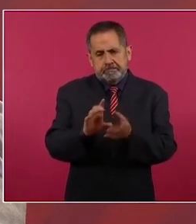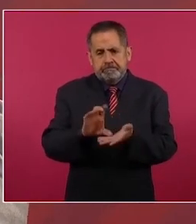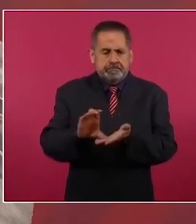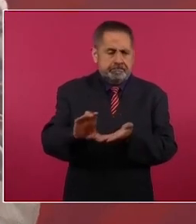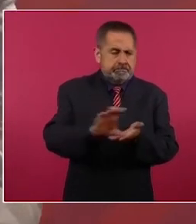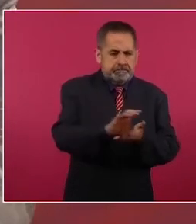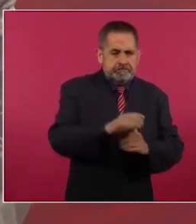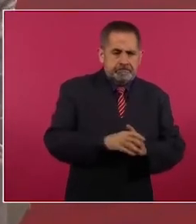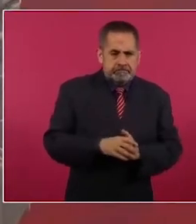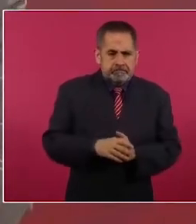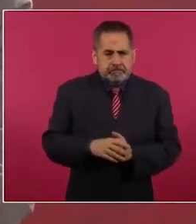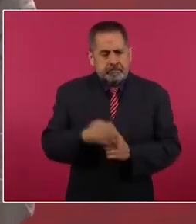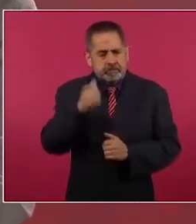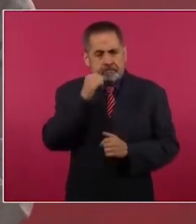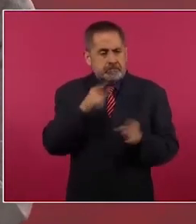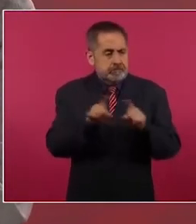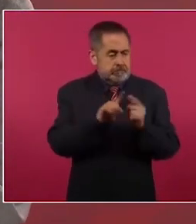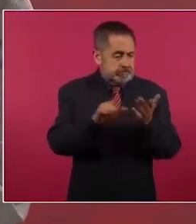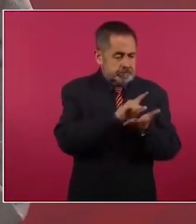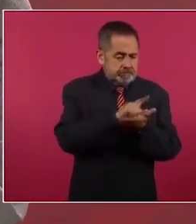no solo lo convencional,